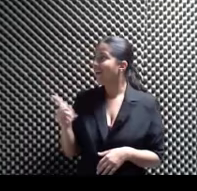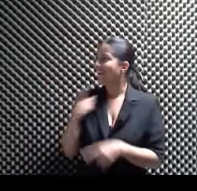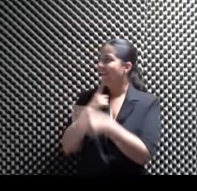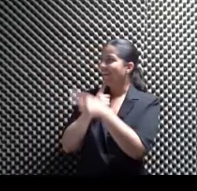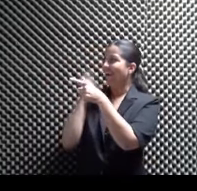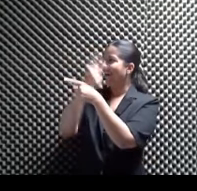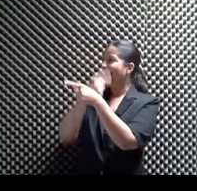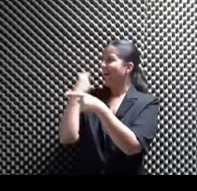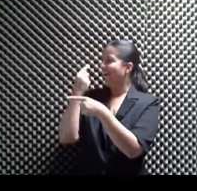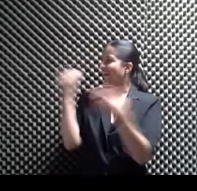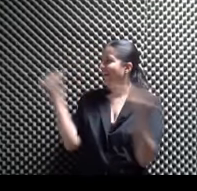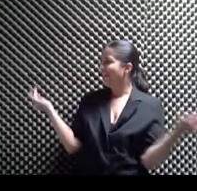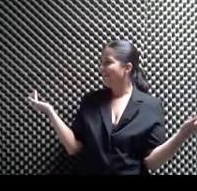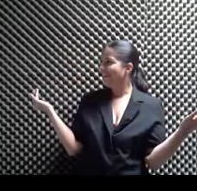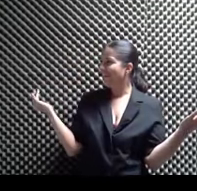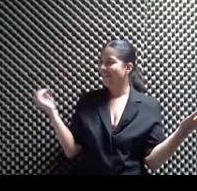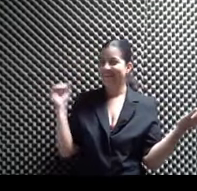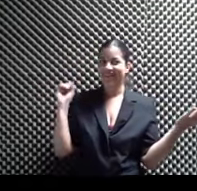Evidencia